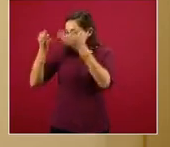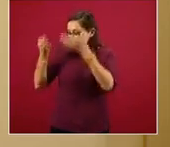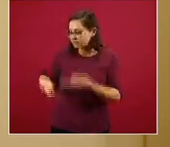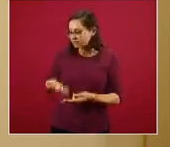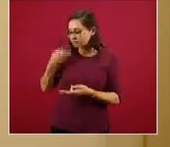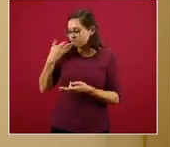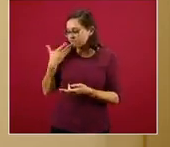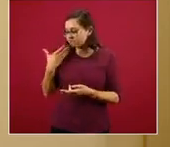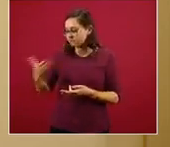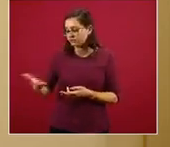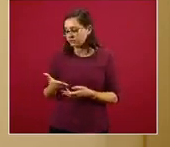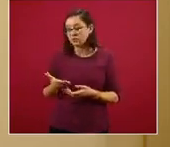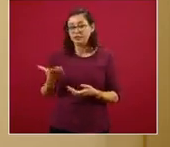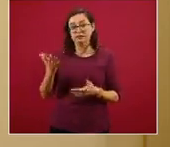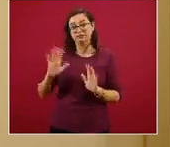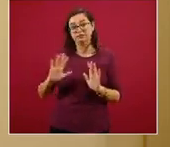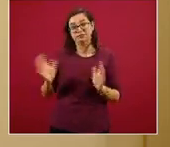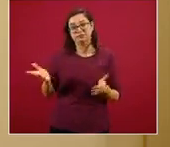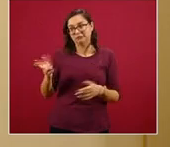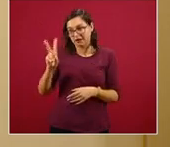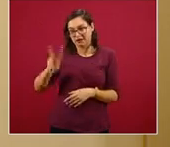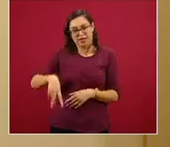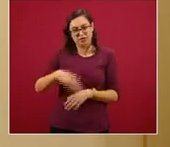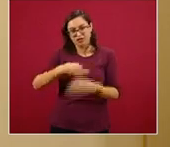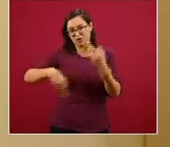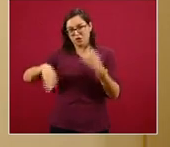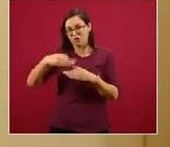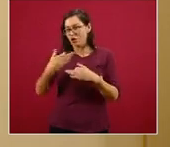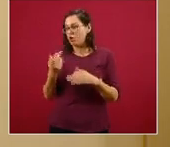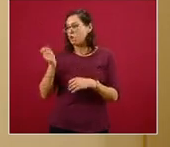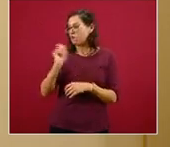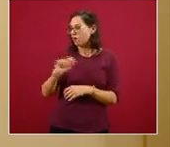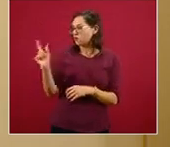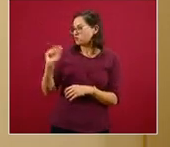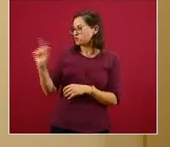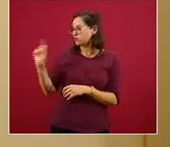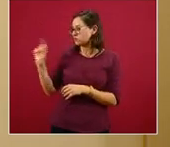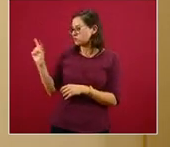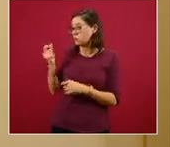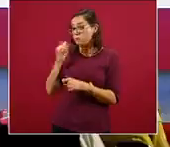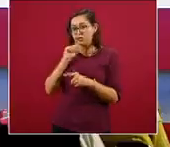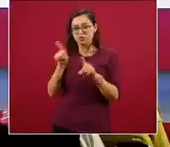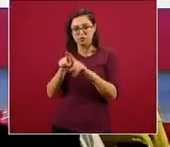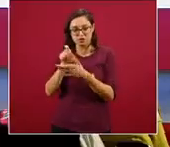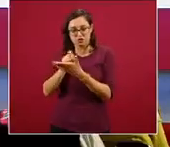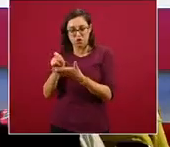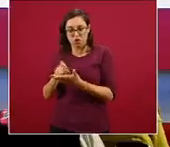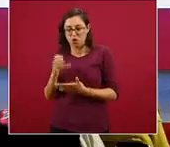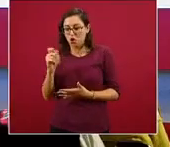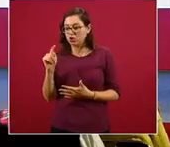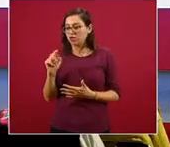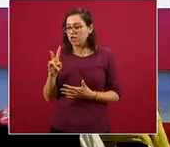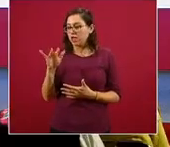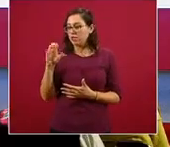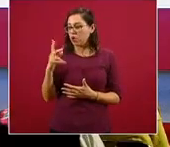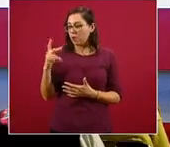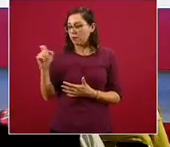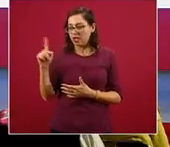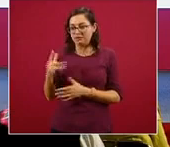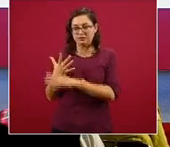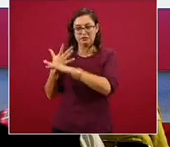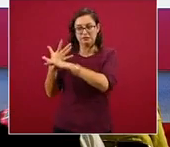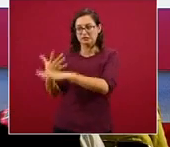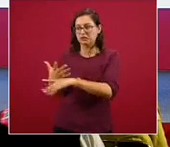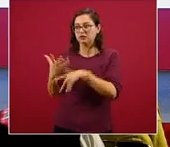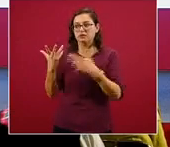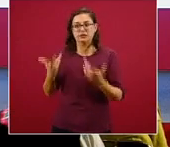Octavio Paz y científicos, académicos y todo el mundo. lo vamos a proteger por instrucciones ya